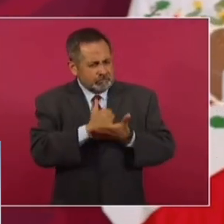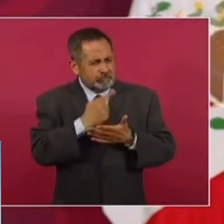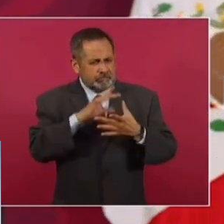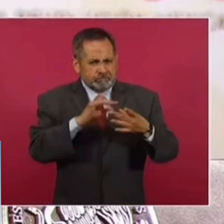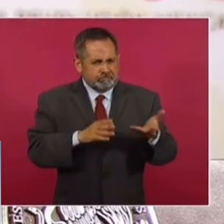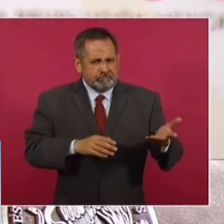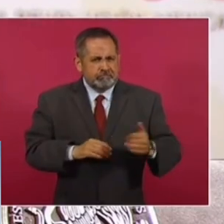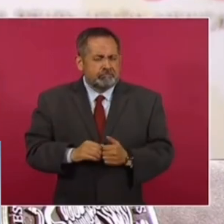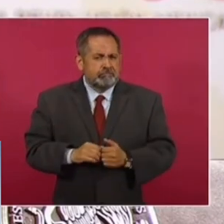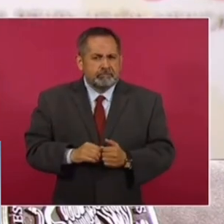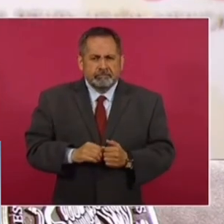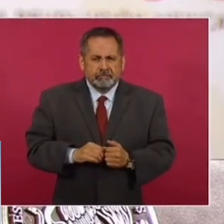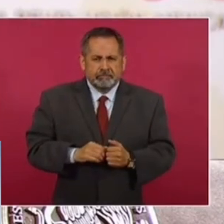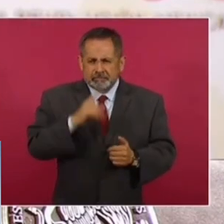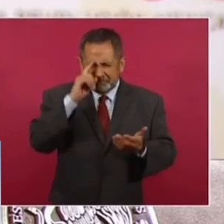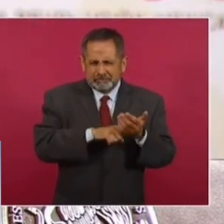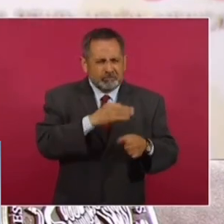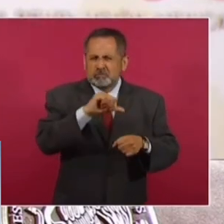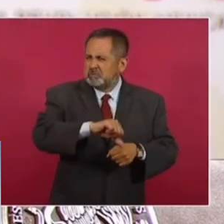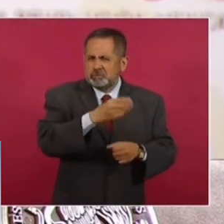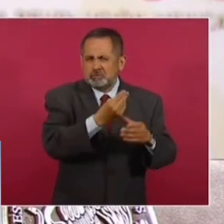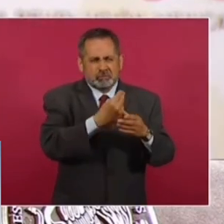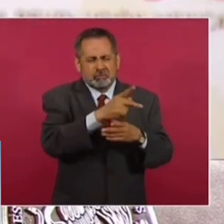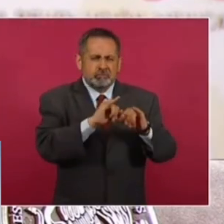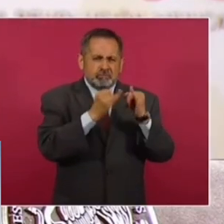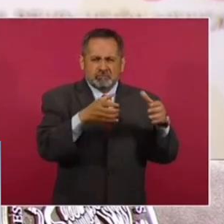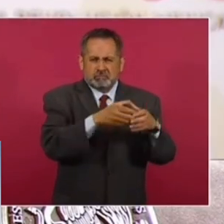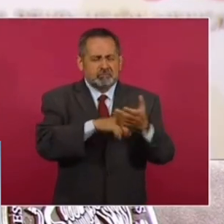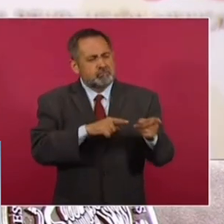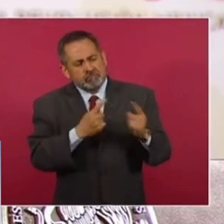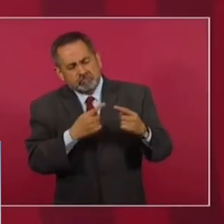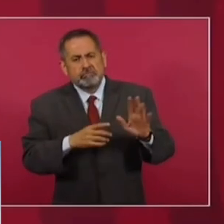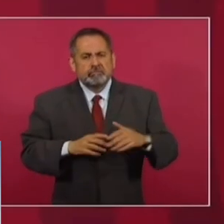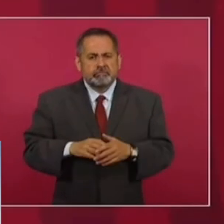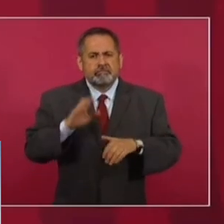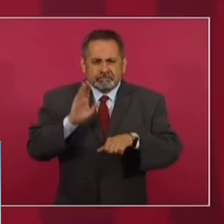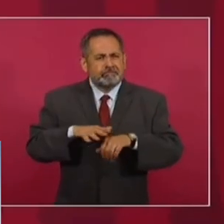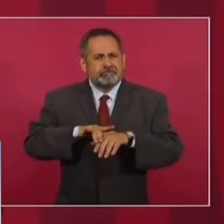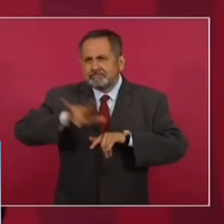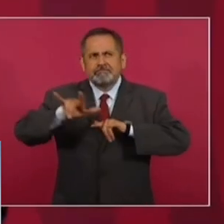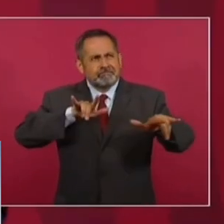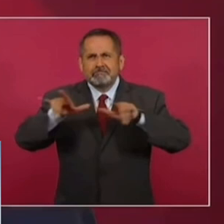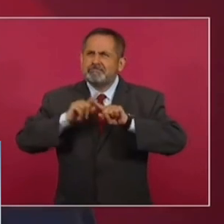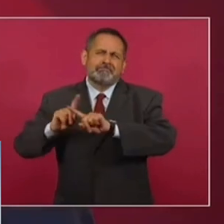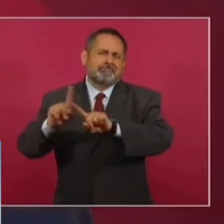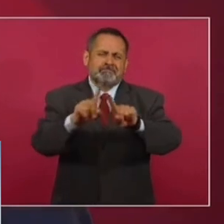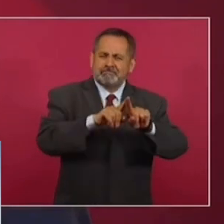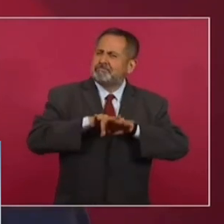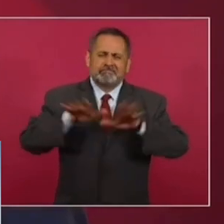ayudaran. Tenían creo que una reunión hoy del consejo para que se ampliaran vuelos.